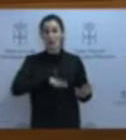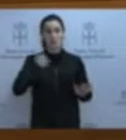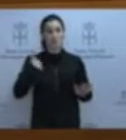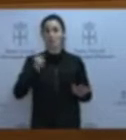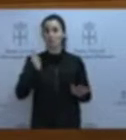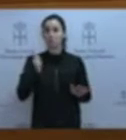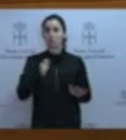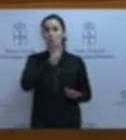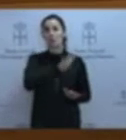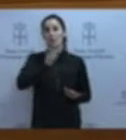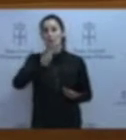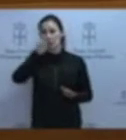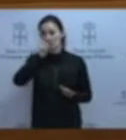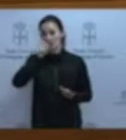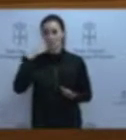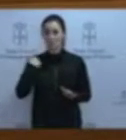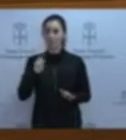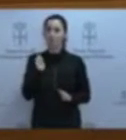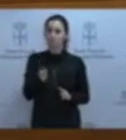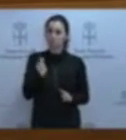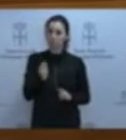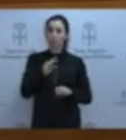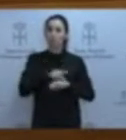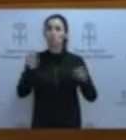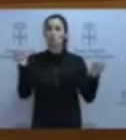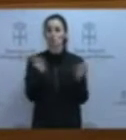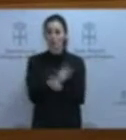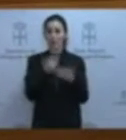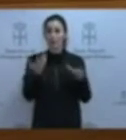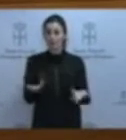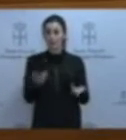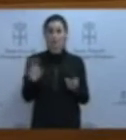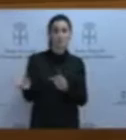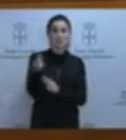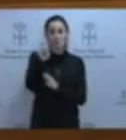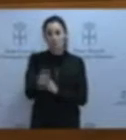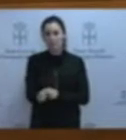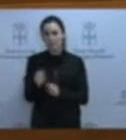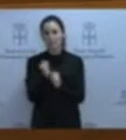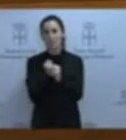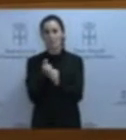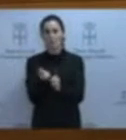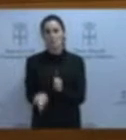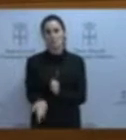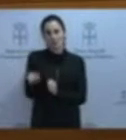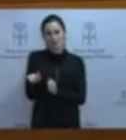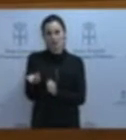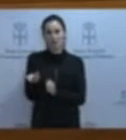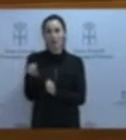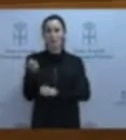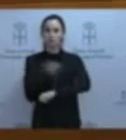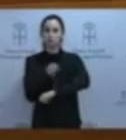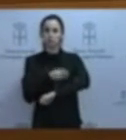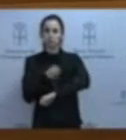cotizado 44 años. En la hucha de este segundo trabajador hay más dinero, ha aportado